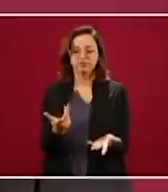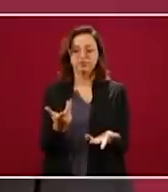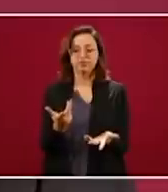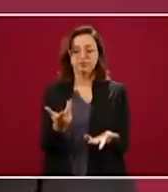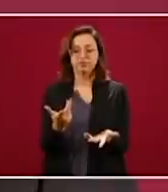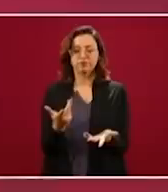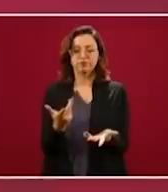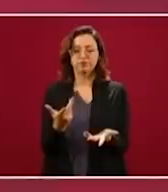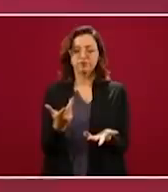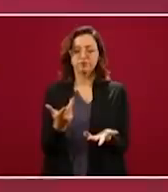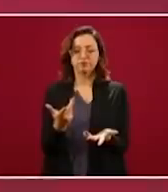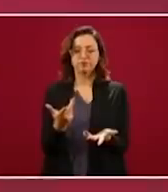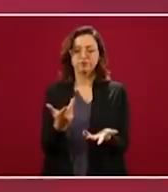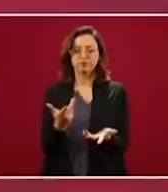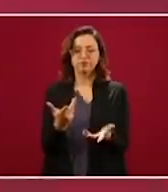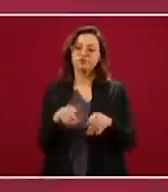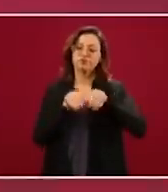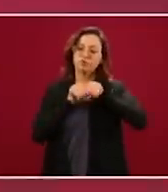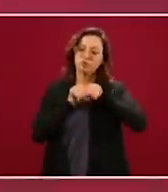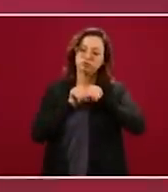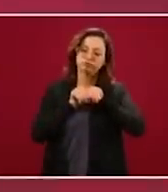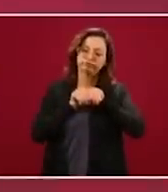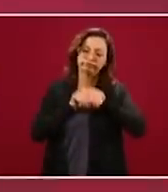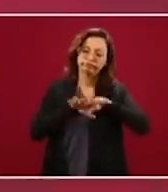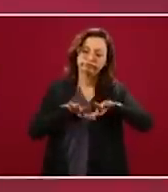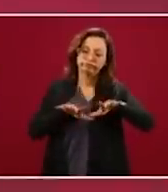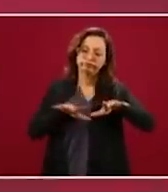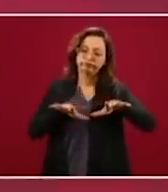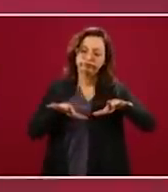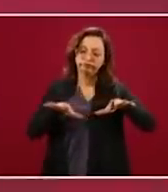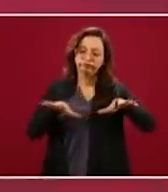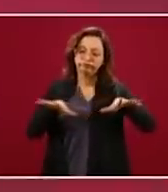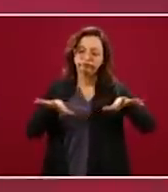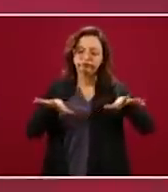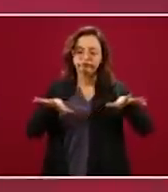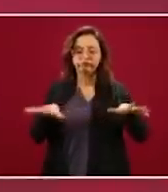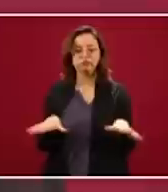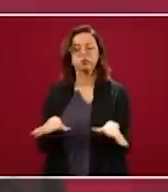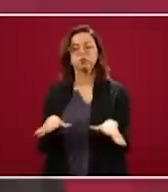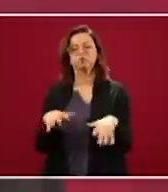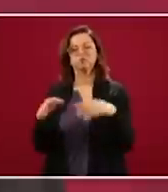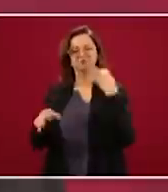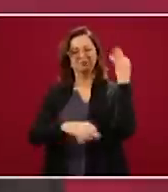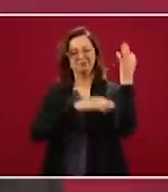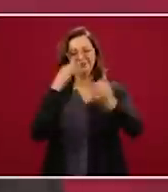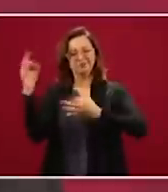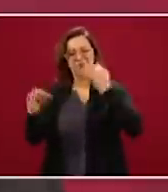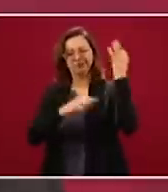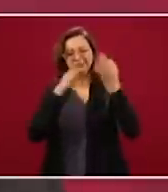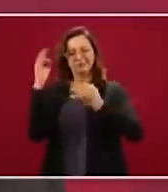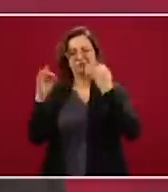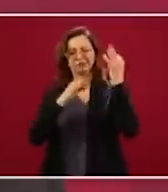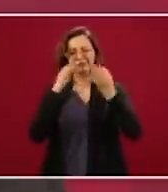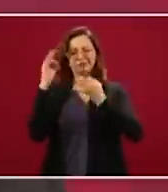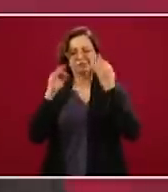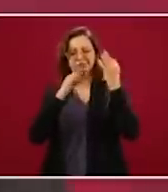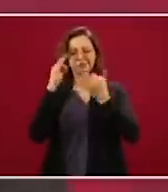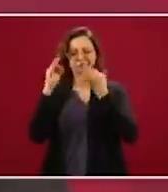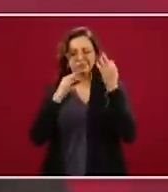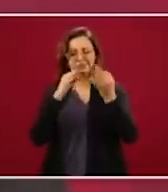a extender esta campaña, va a ser intensiva